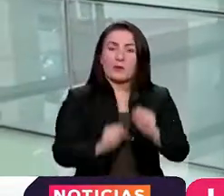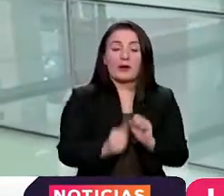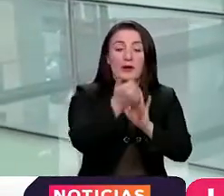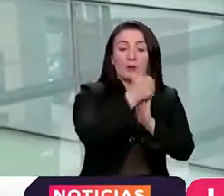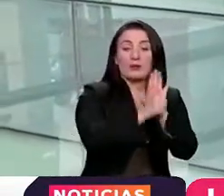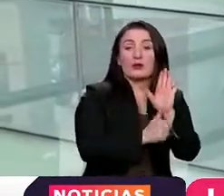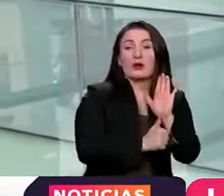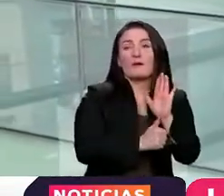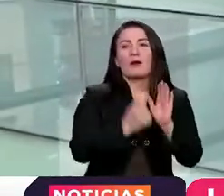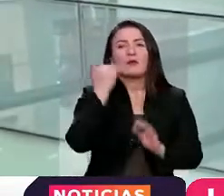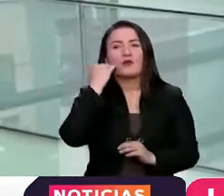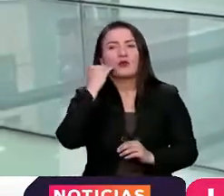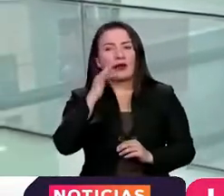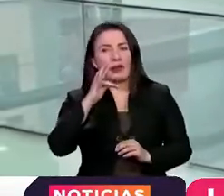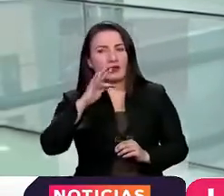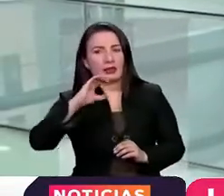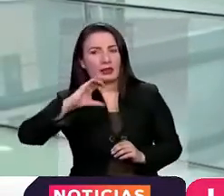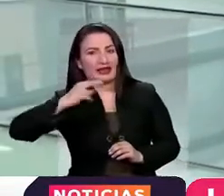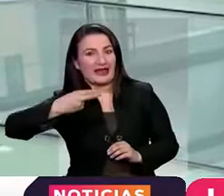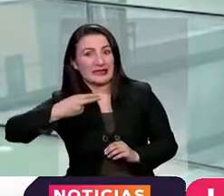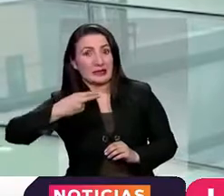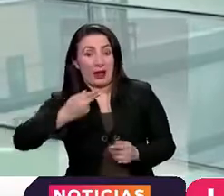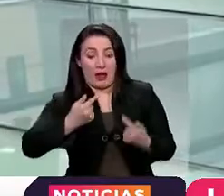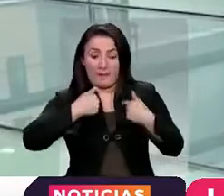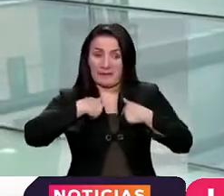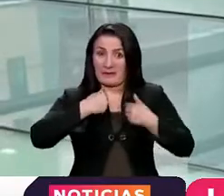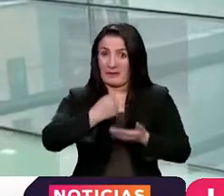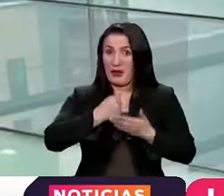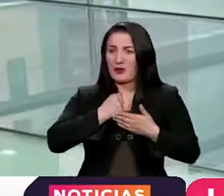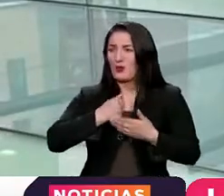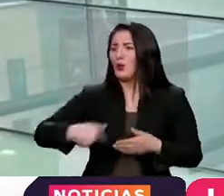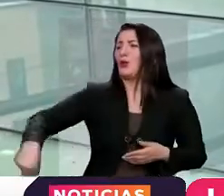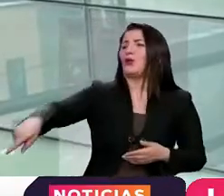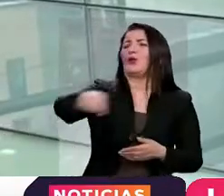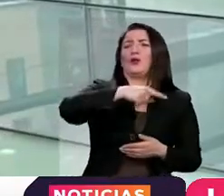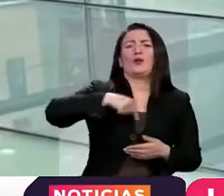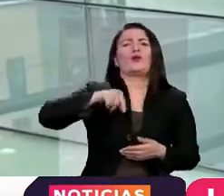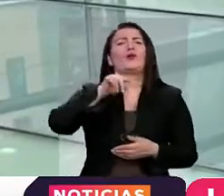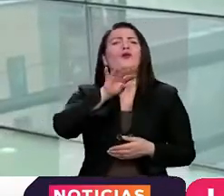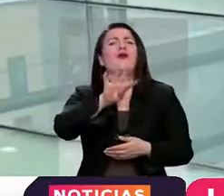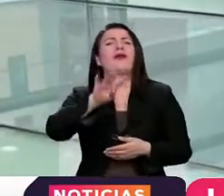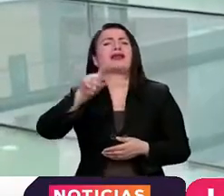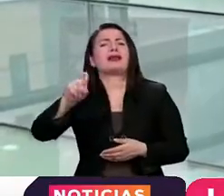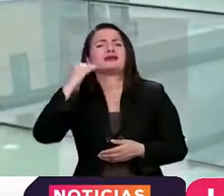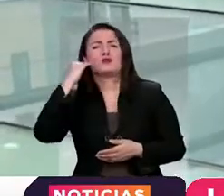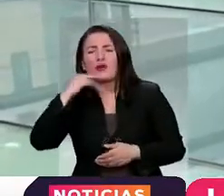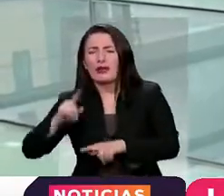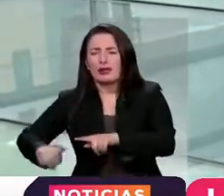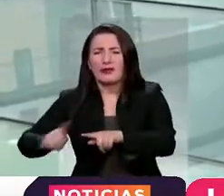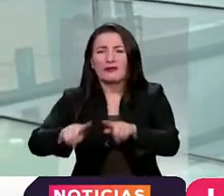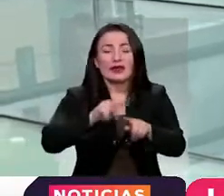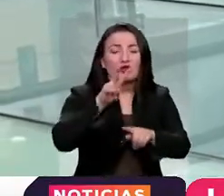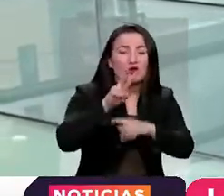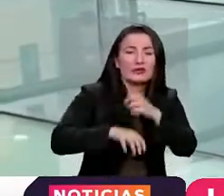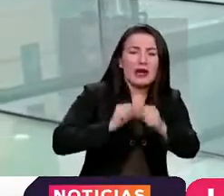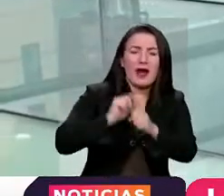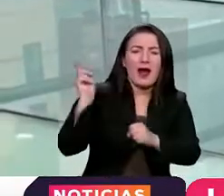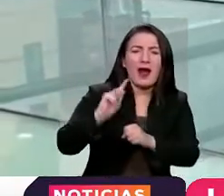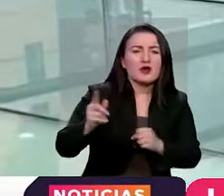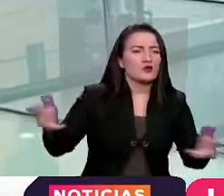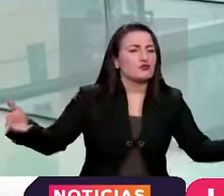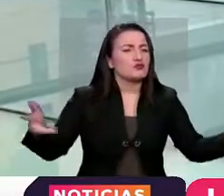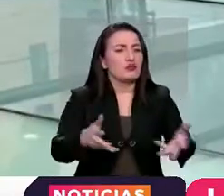Mujeres Tech no solo me ha ayudado a mí, sino a un montón de mujeres. En total son 46 mujeres que han estado en los últimos 2 años y